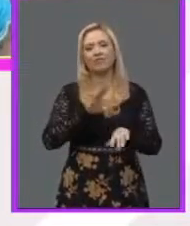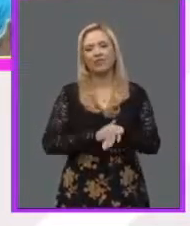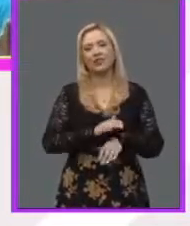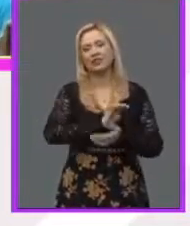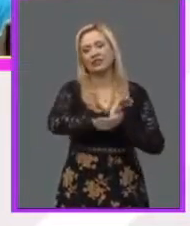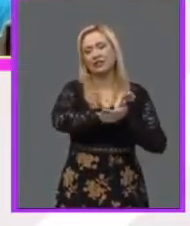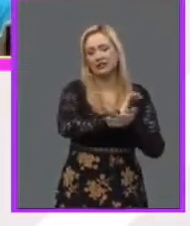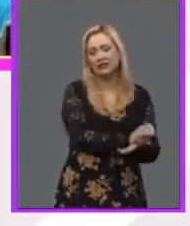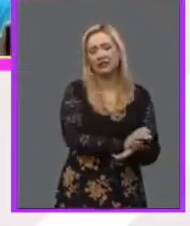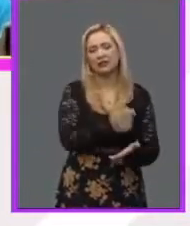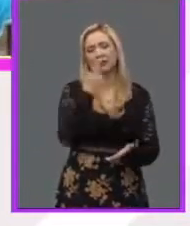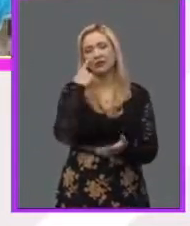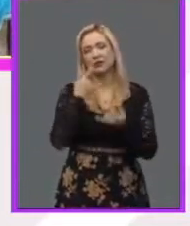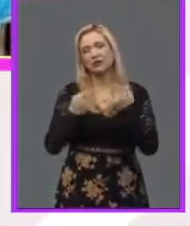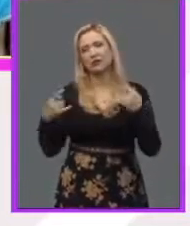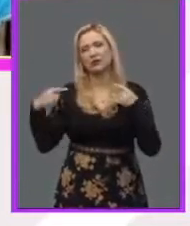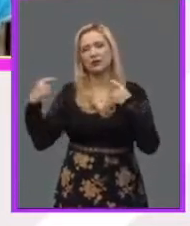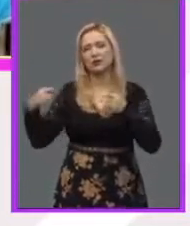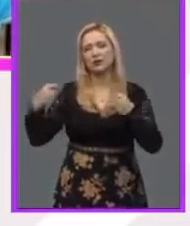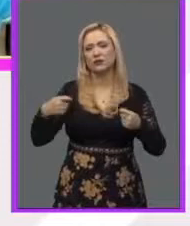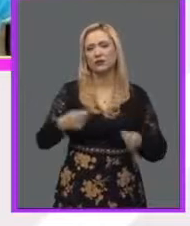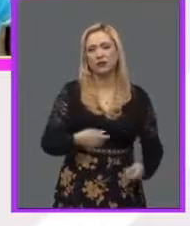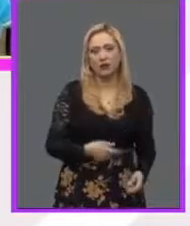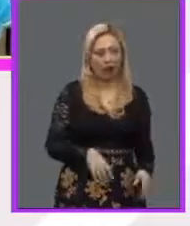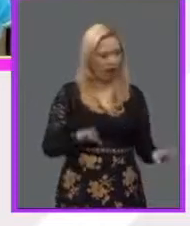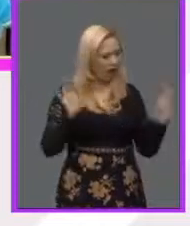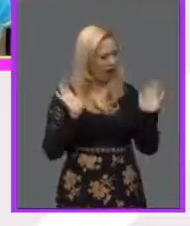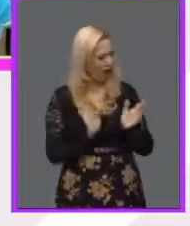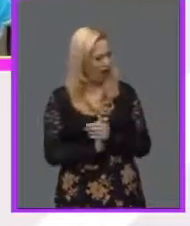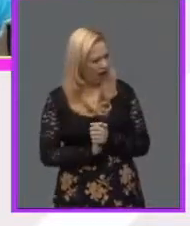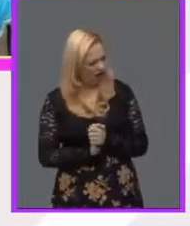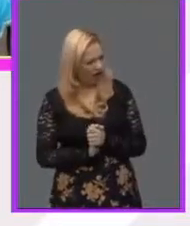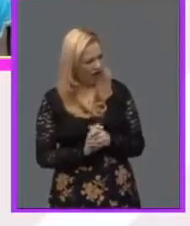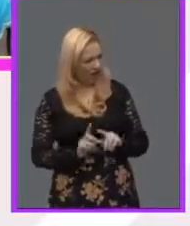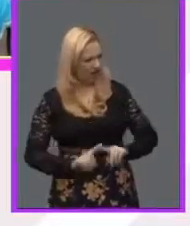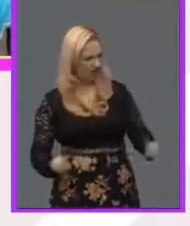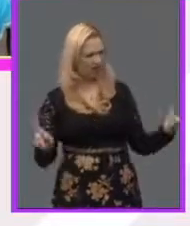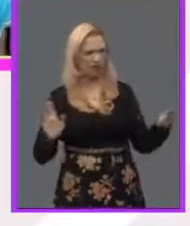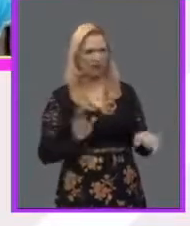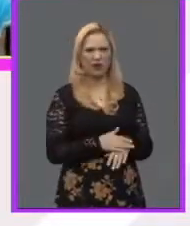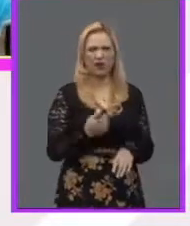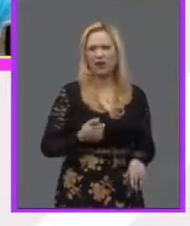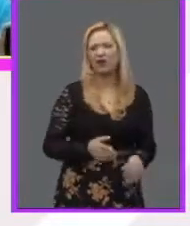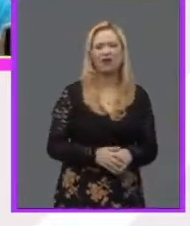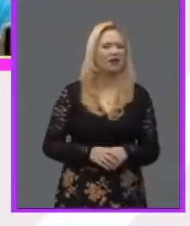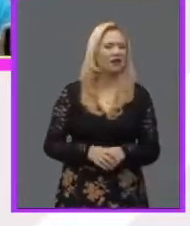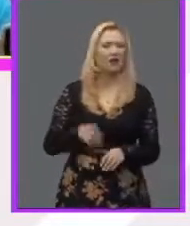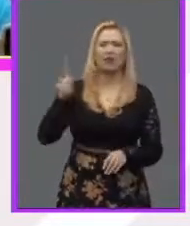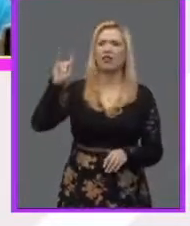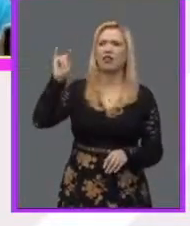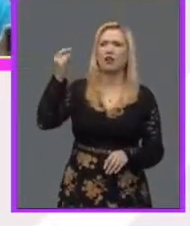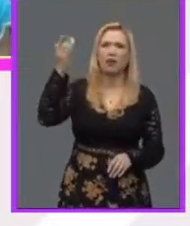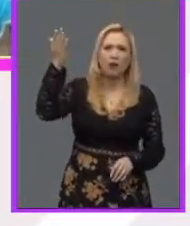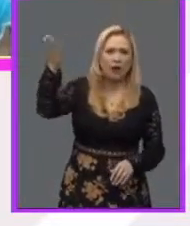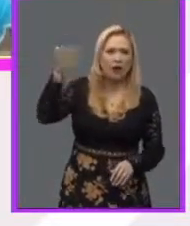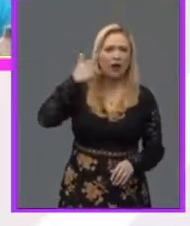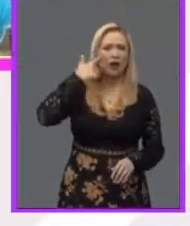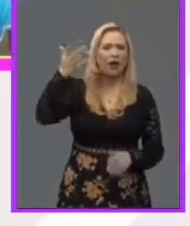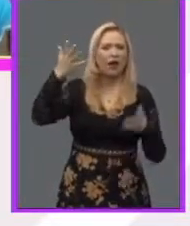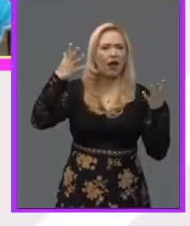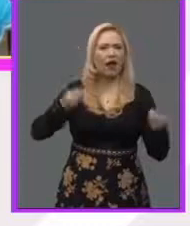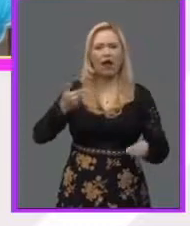personas más discriminadas históricamente. No es de extrañarse que estén aumentando, por ejemplo, los asentamientos en Tijuana de